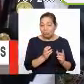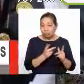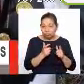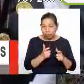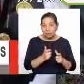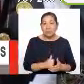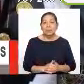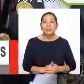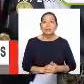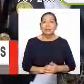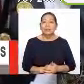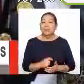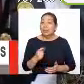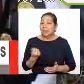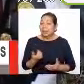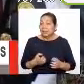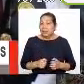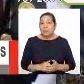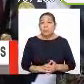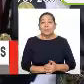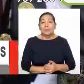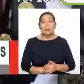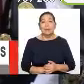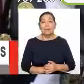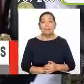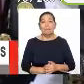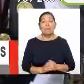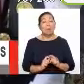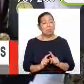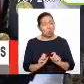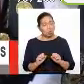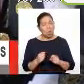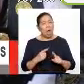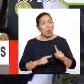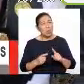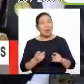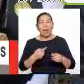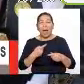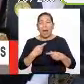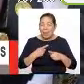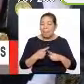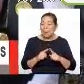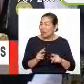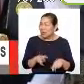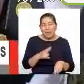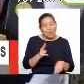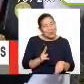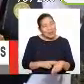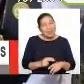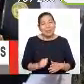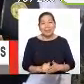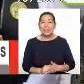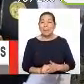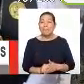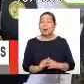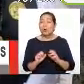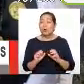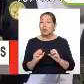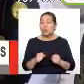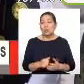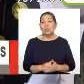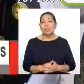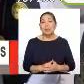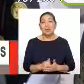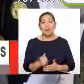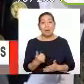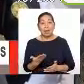control. Inmediatamente ha tomado el control. Siguen habiendo algunas manifestaciones, es natural. Efectivamente,